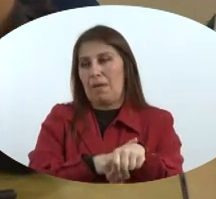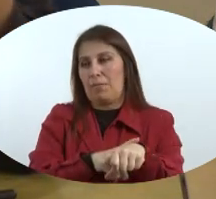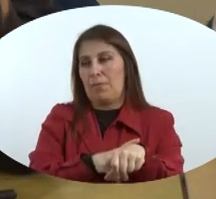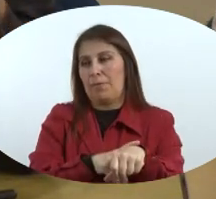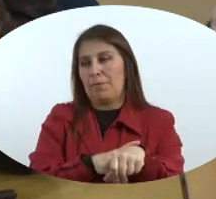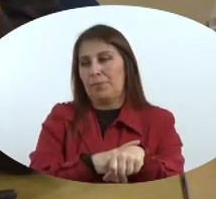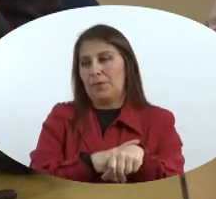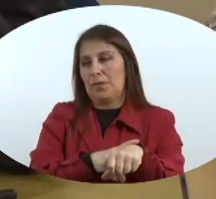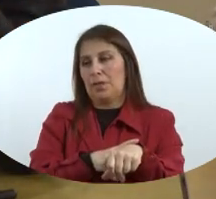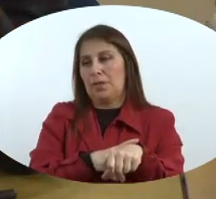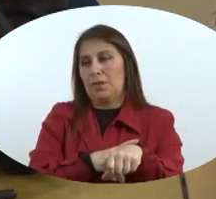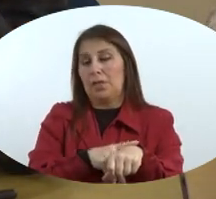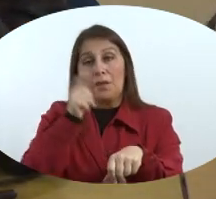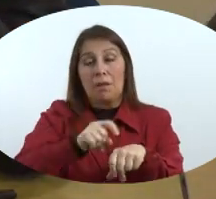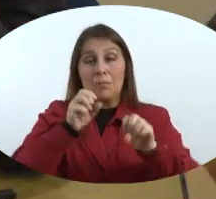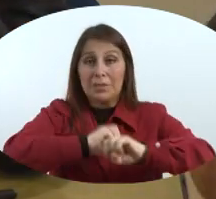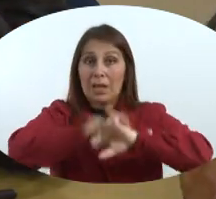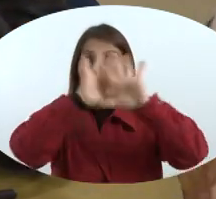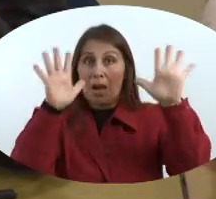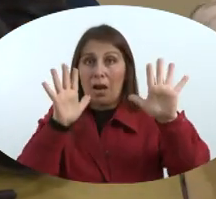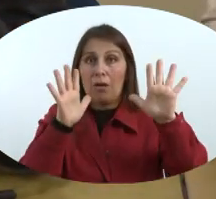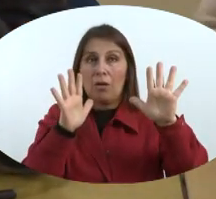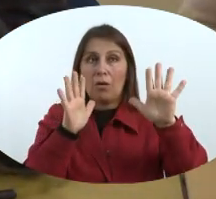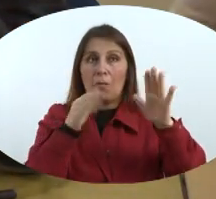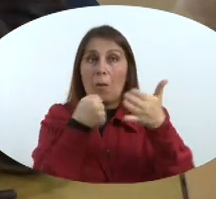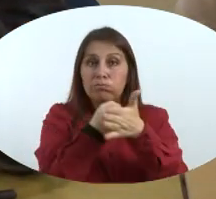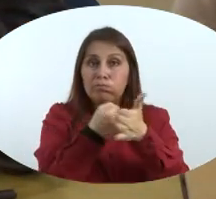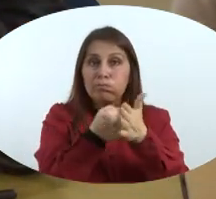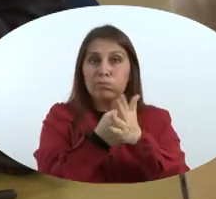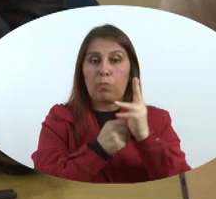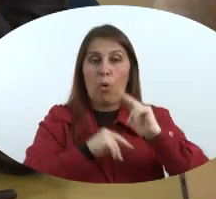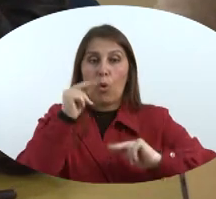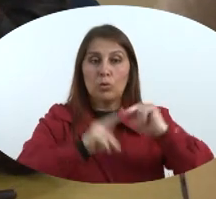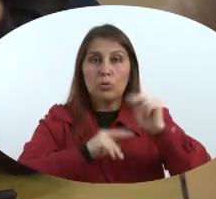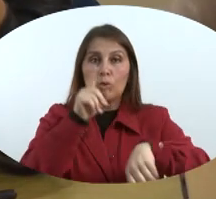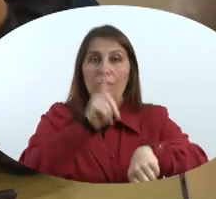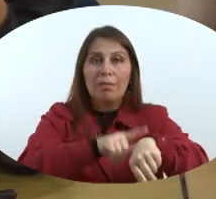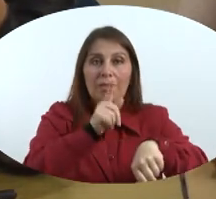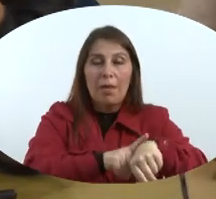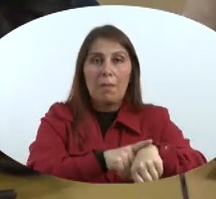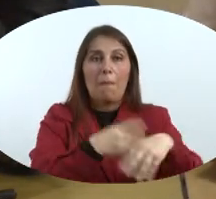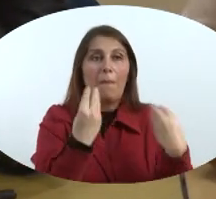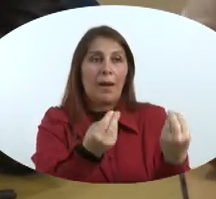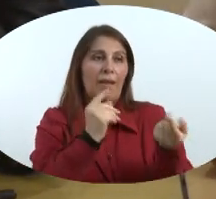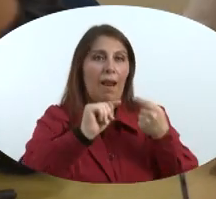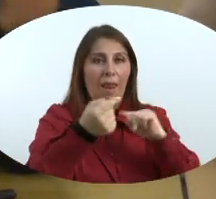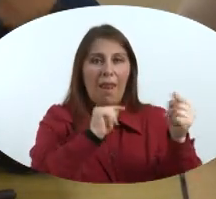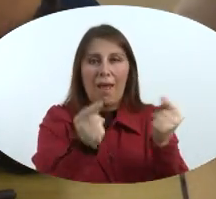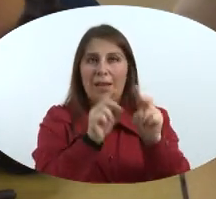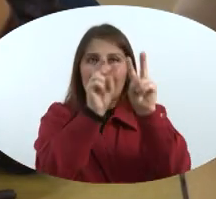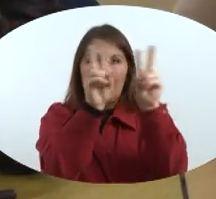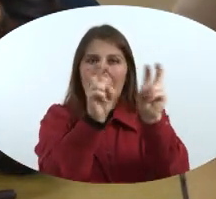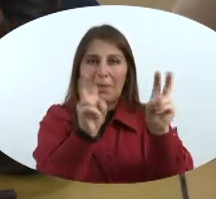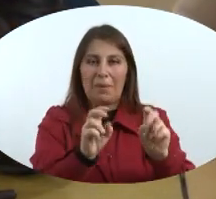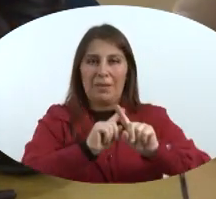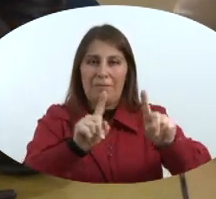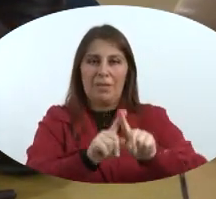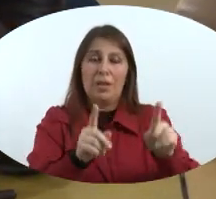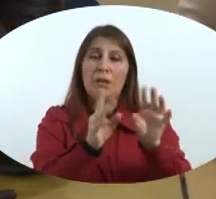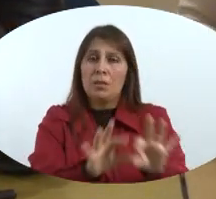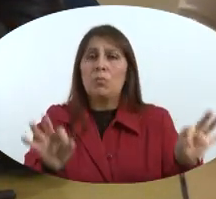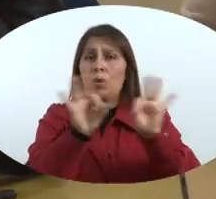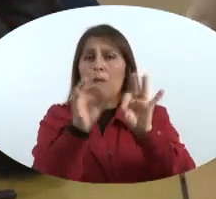nada y pues claramente hay que seguir en la construcción de la misma porque nos permite a nosotros discutir muchísimas cosas y es importante para